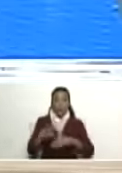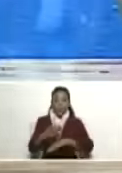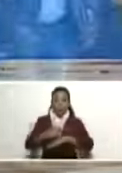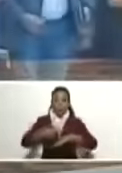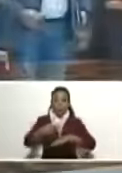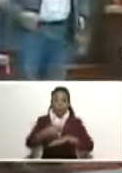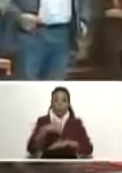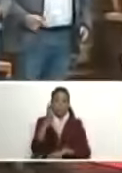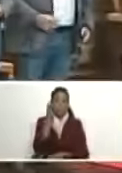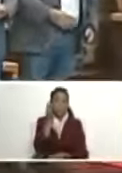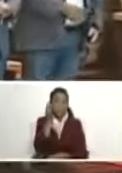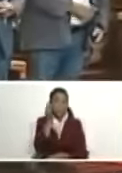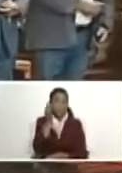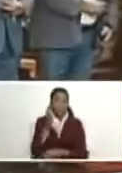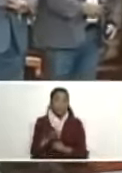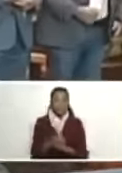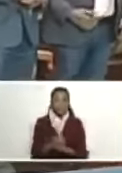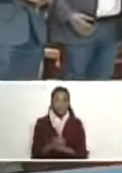gobernadoras,